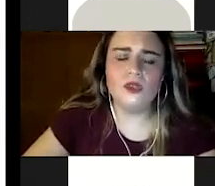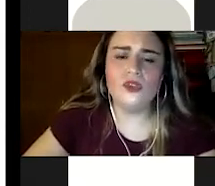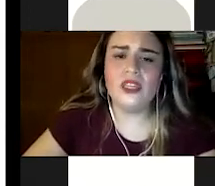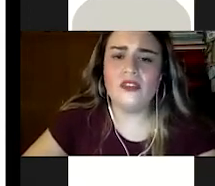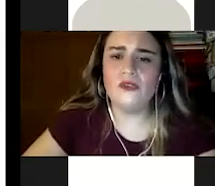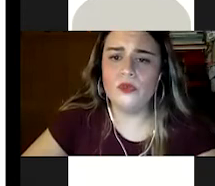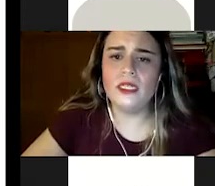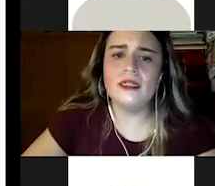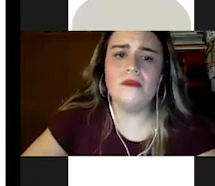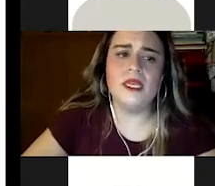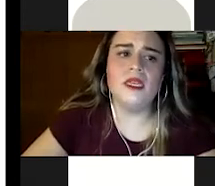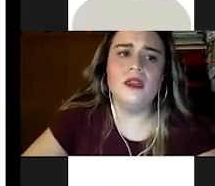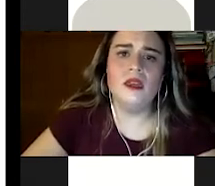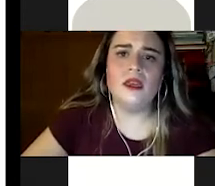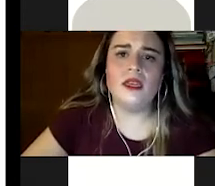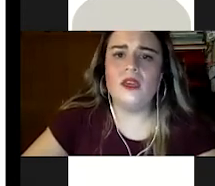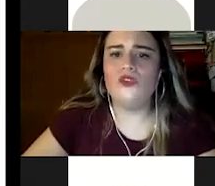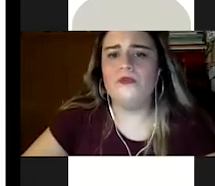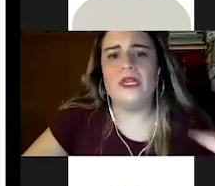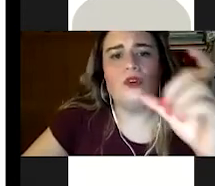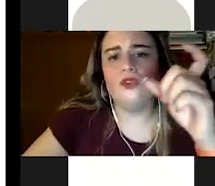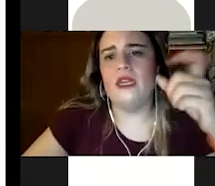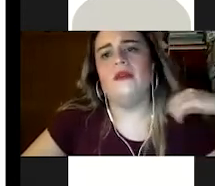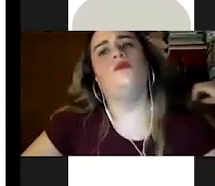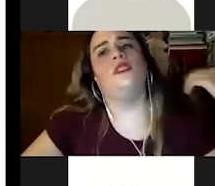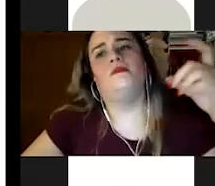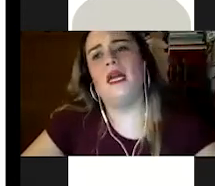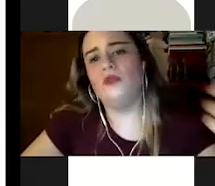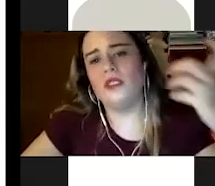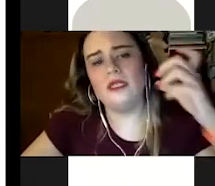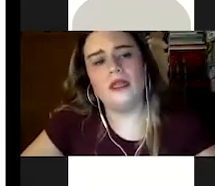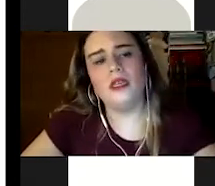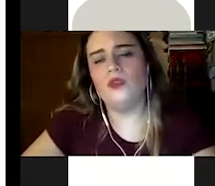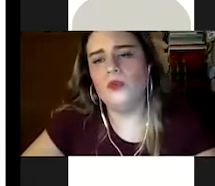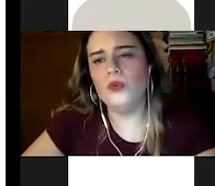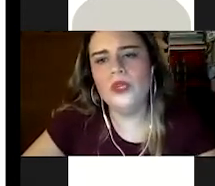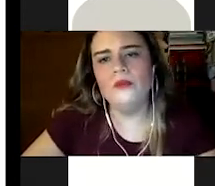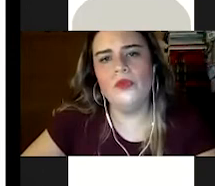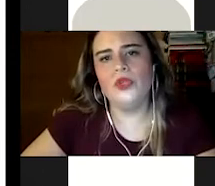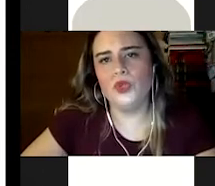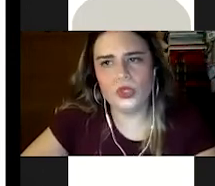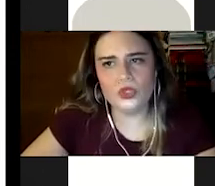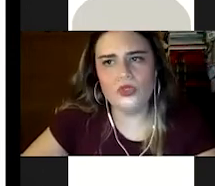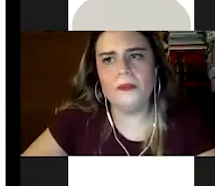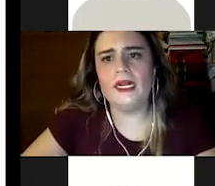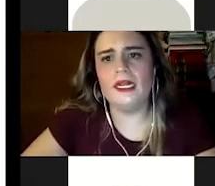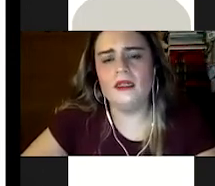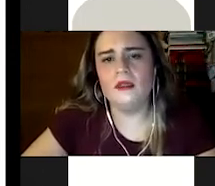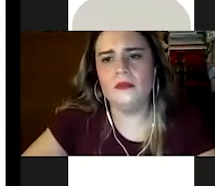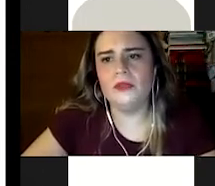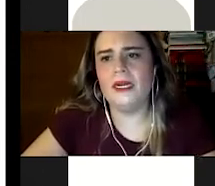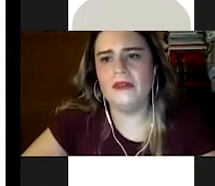es que no se difunden, y también que los periodos a nivel municipal, ustedes saben que son muy, muy cortos